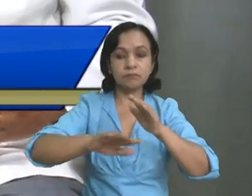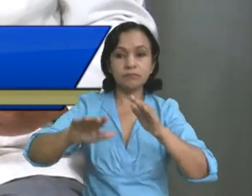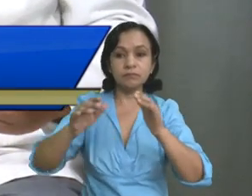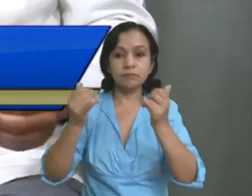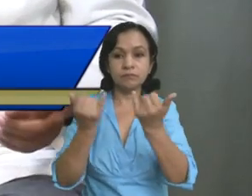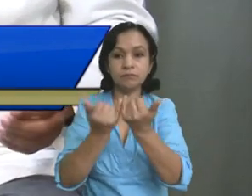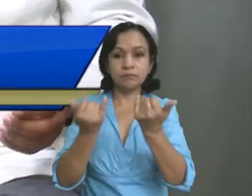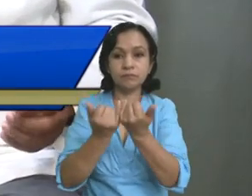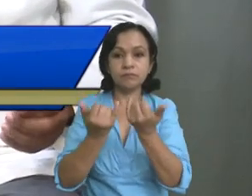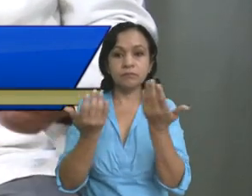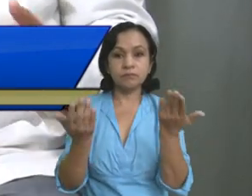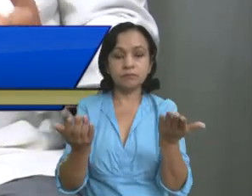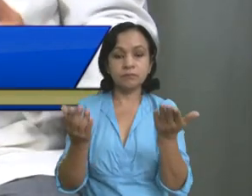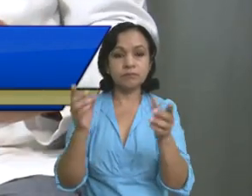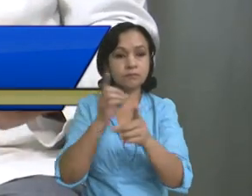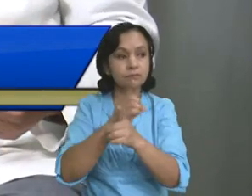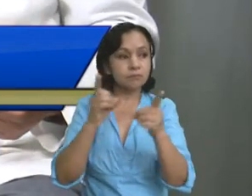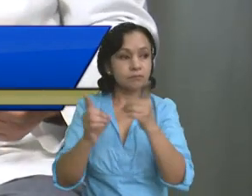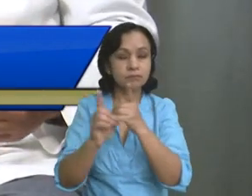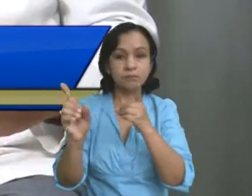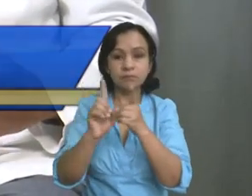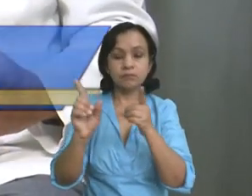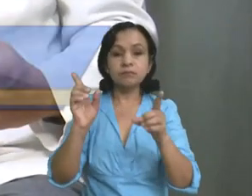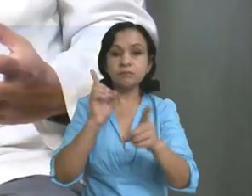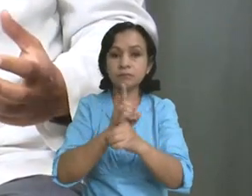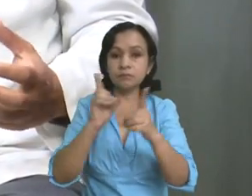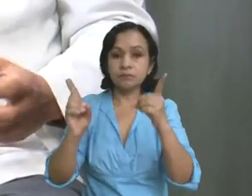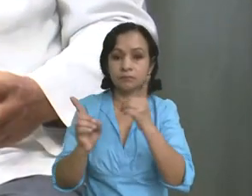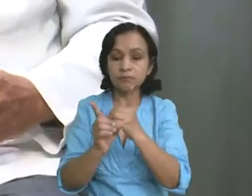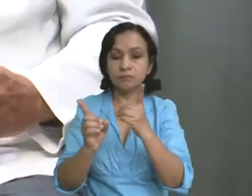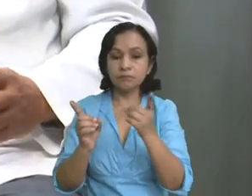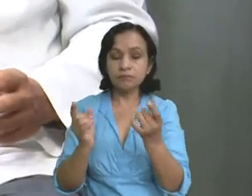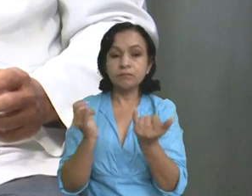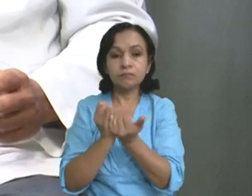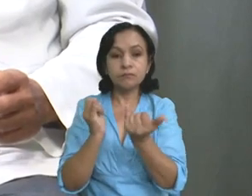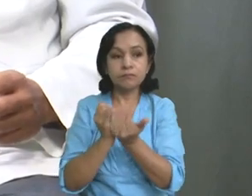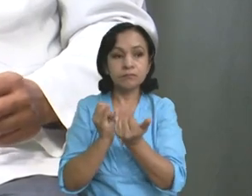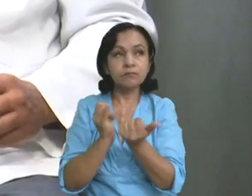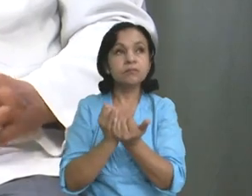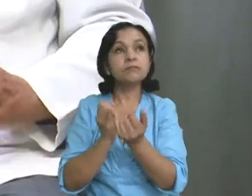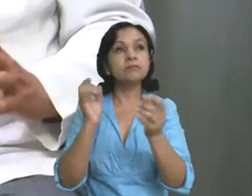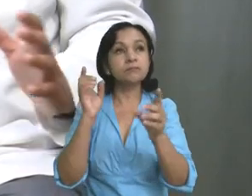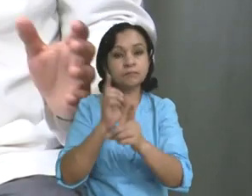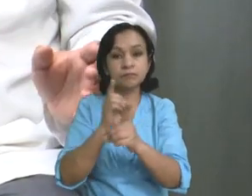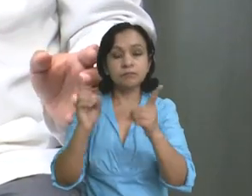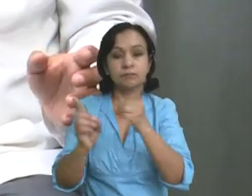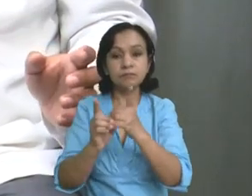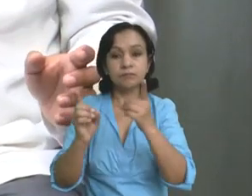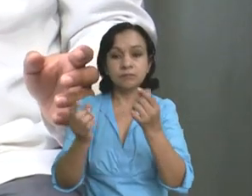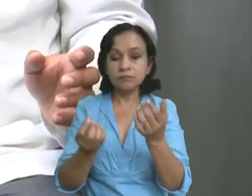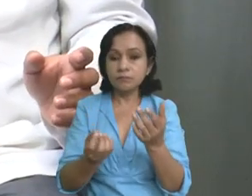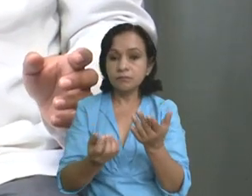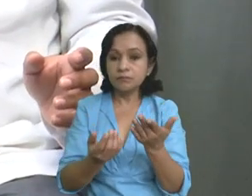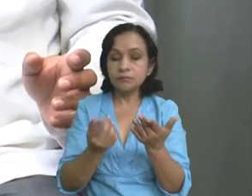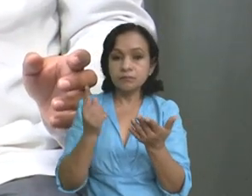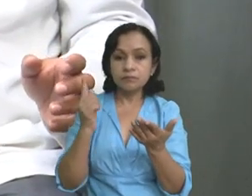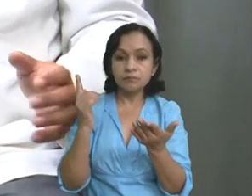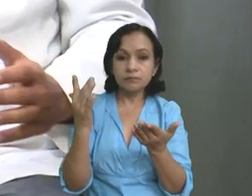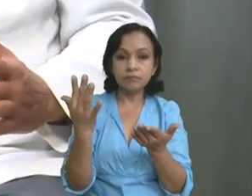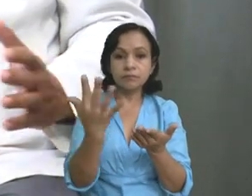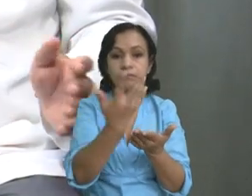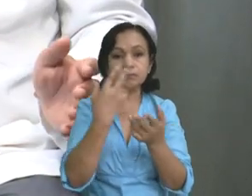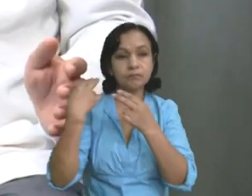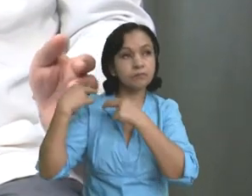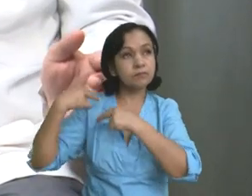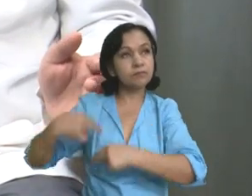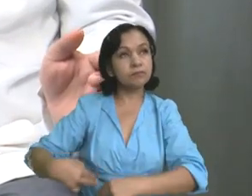capitalistas no lo llegan a desarrollar, pero lo tienen dentro. Yo pienso que ese espíritu solidario debe florecer en toda la humanidad,